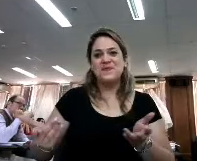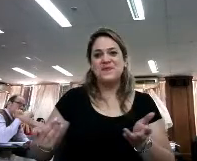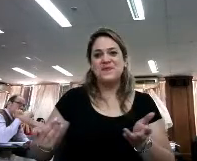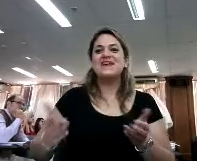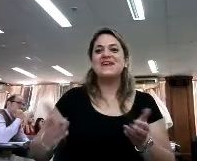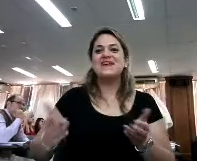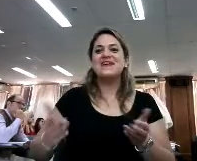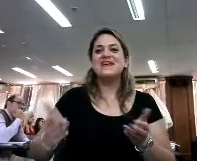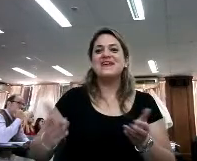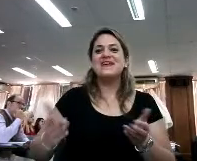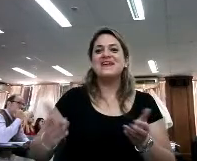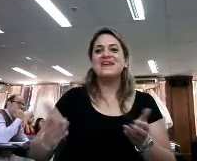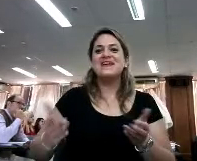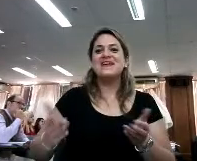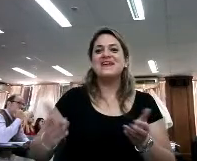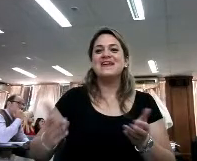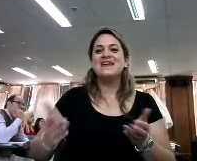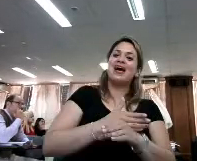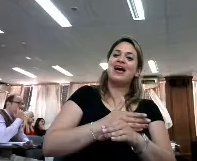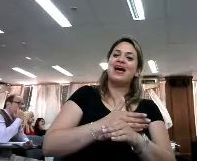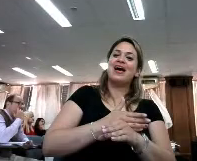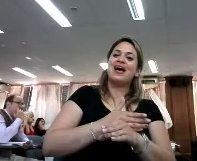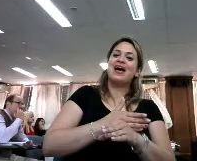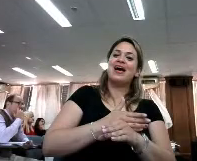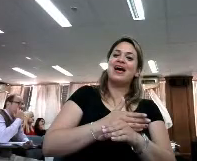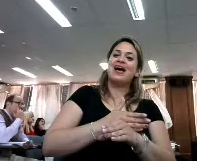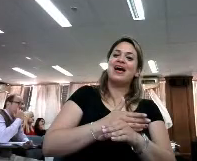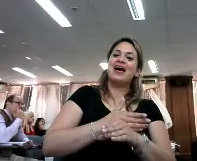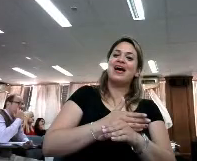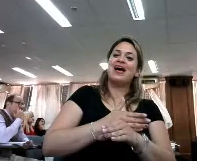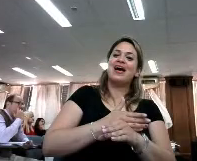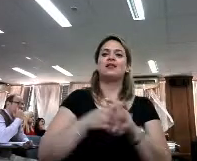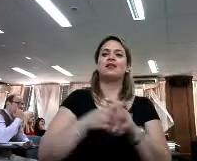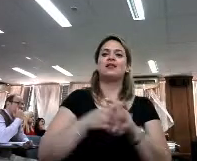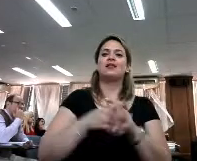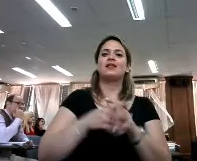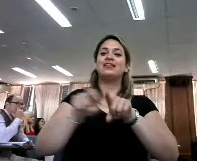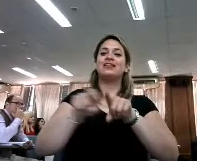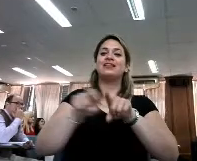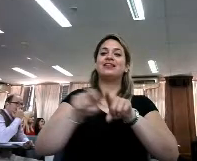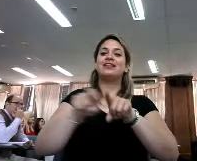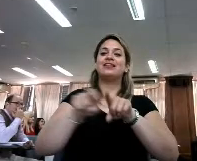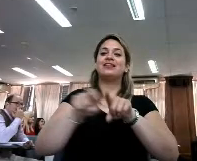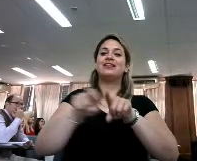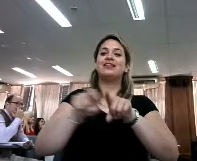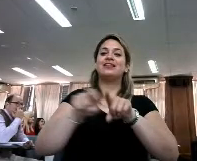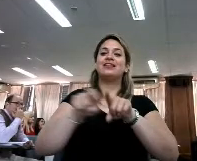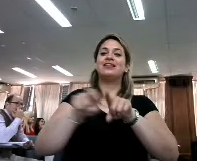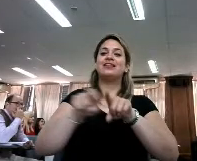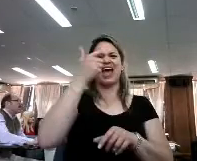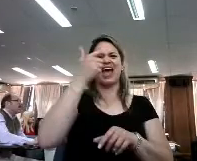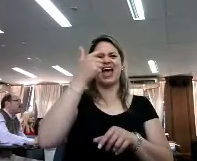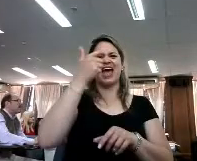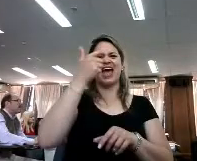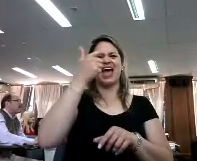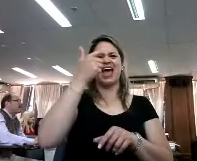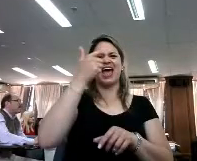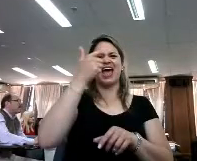ustedes conocen una plataforma que se llama Sci-Hub. ¿Sí? Hola, ¿cómo estás? ¿Cómo es tu